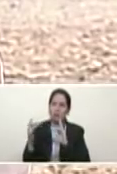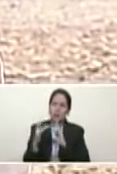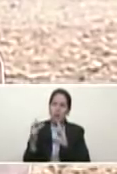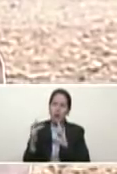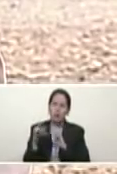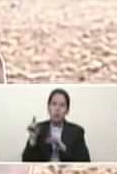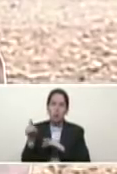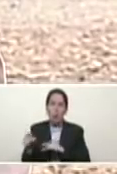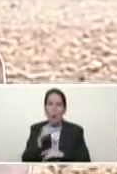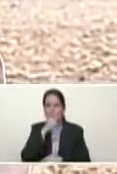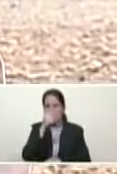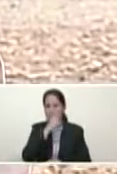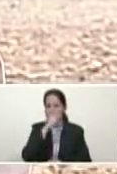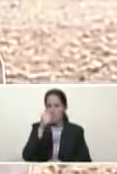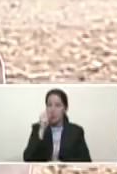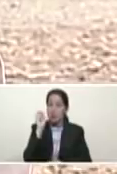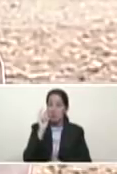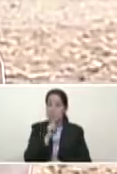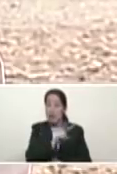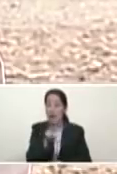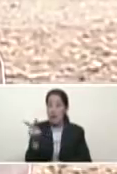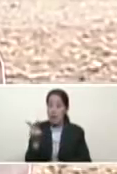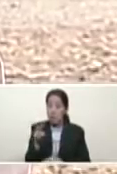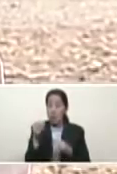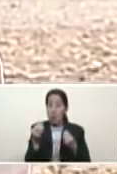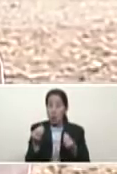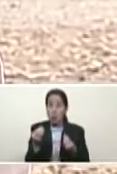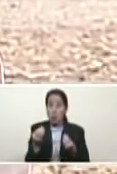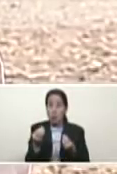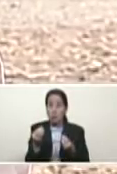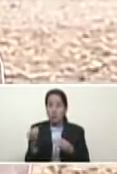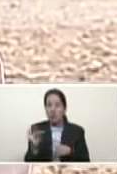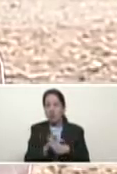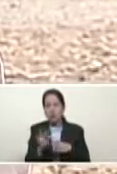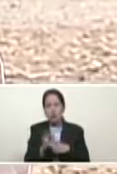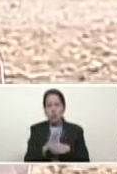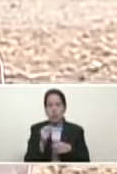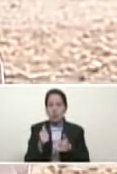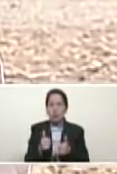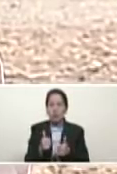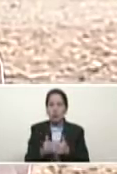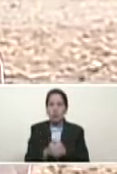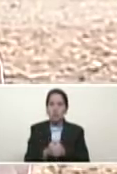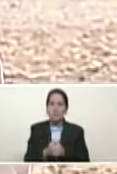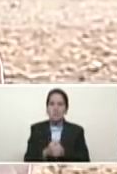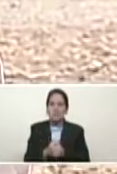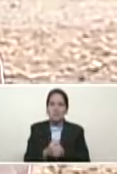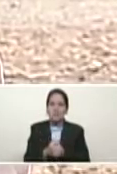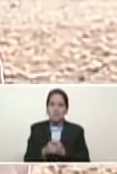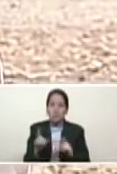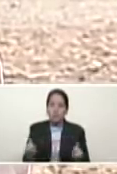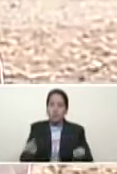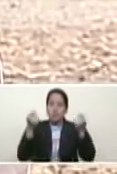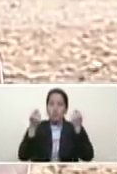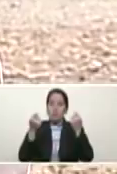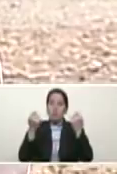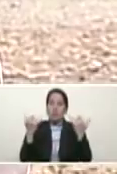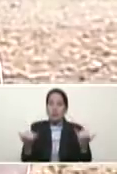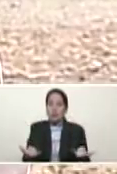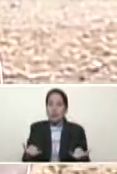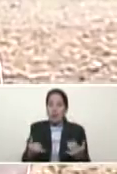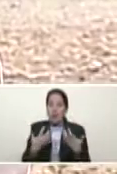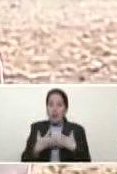nuestro país entero vea cómo ponemos ya en funcionamiento, en recuperación, la